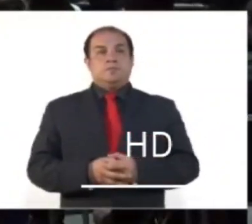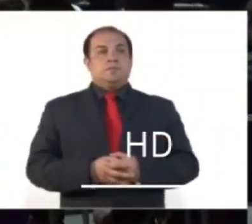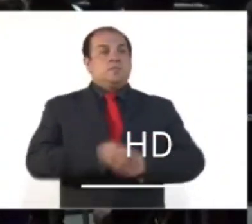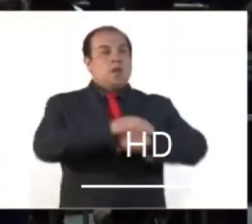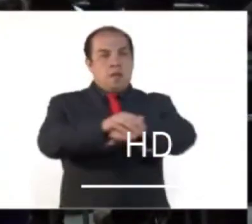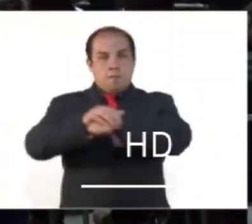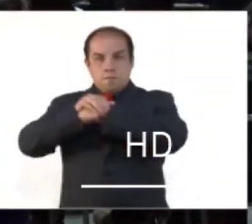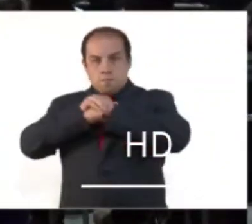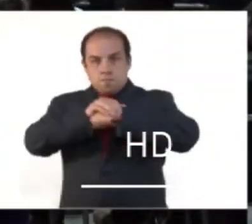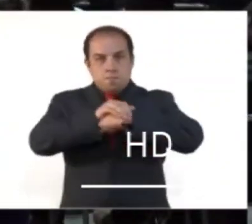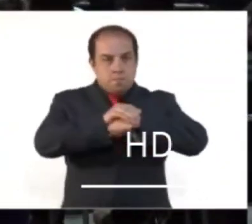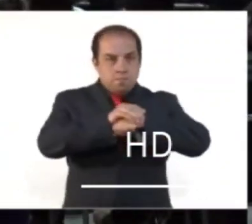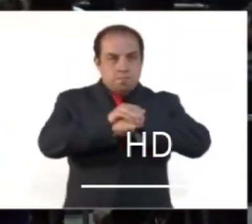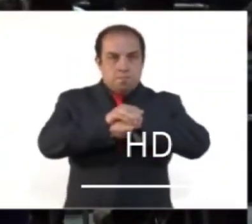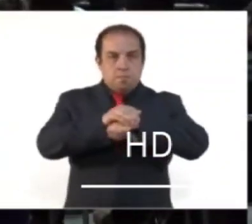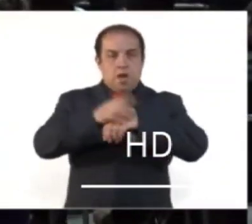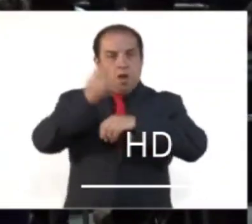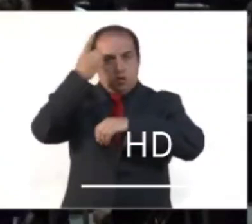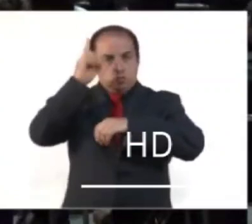amigas y amigos empresarios,